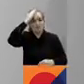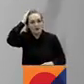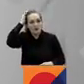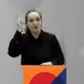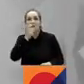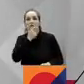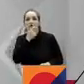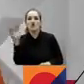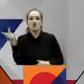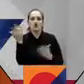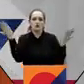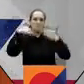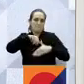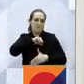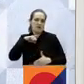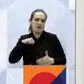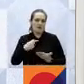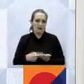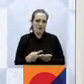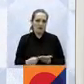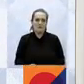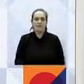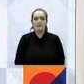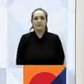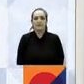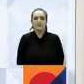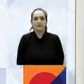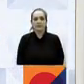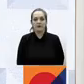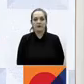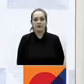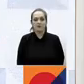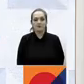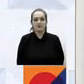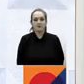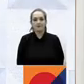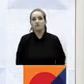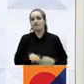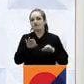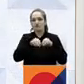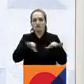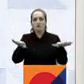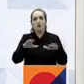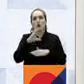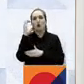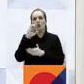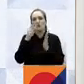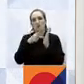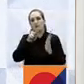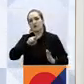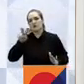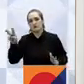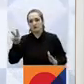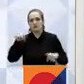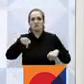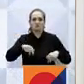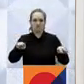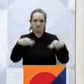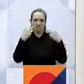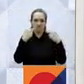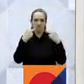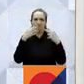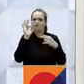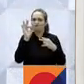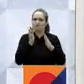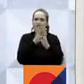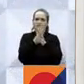Rodríguez cumplen con agendas privadas. En todas nuestras emisiones está Colombia Mi Elección 2022, el gran cubrimiento del sistema de medios públicos